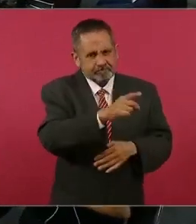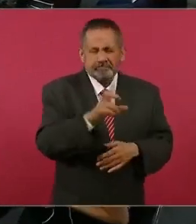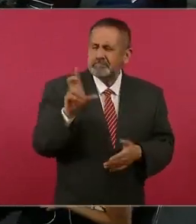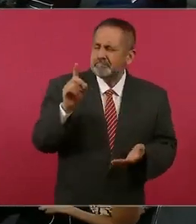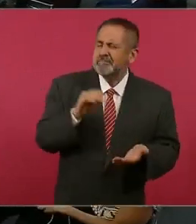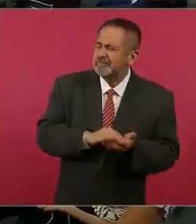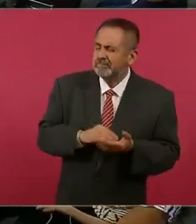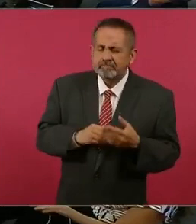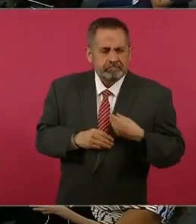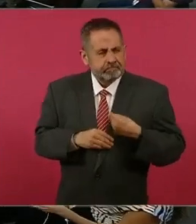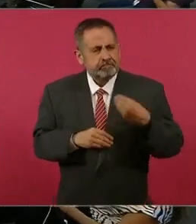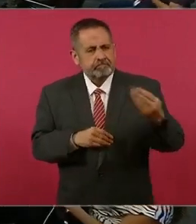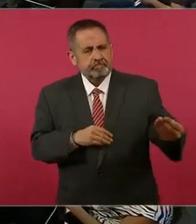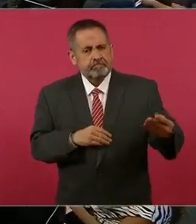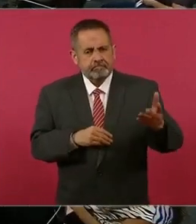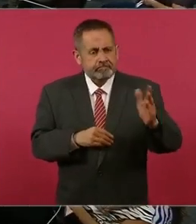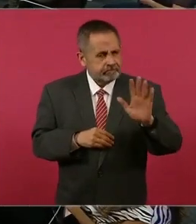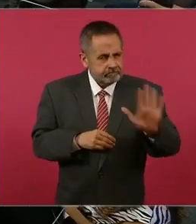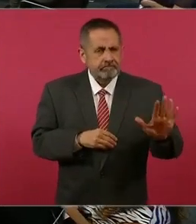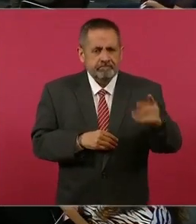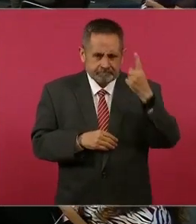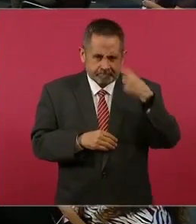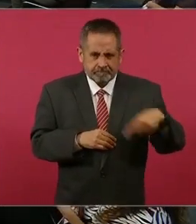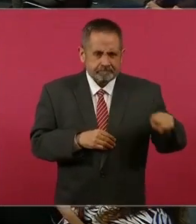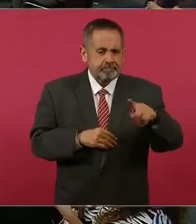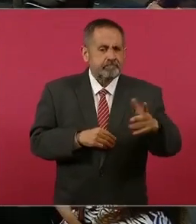30,000 hectáreas.